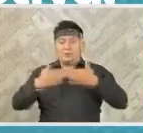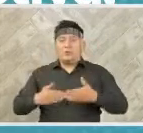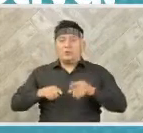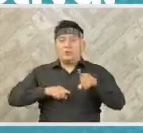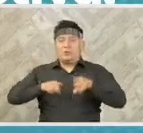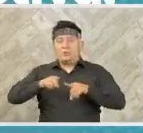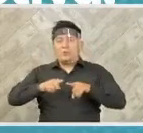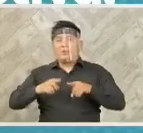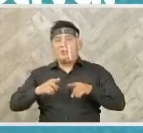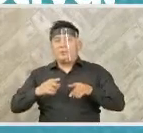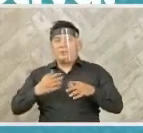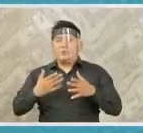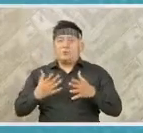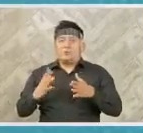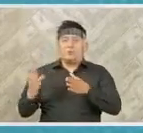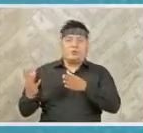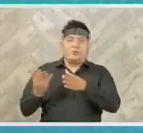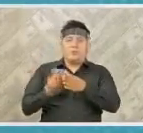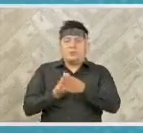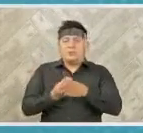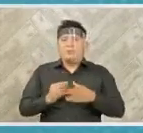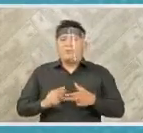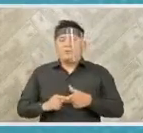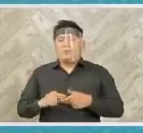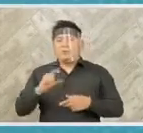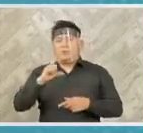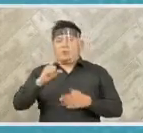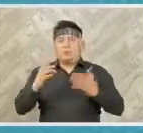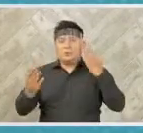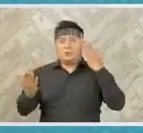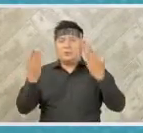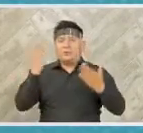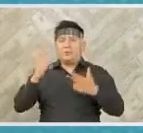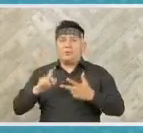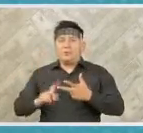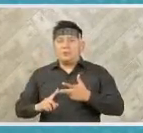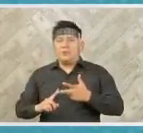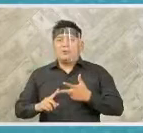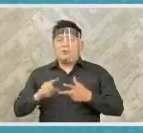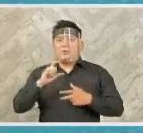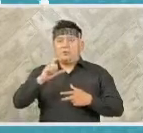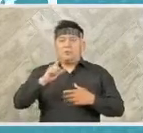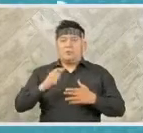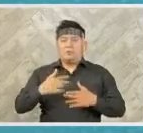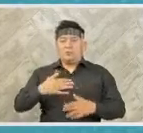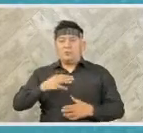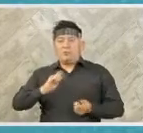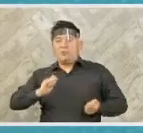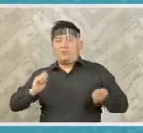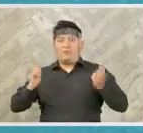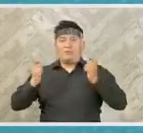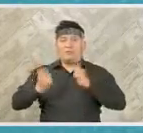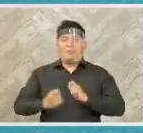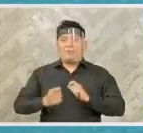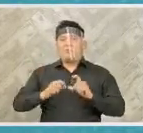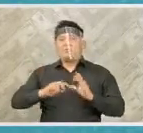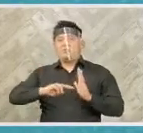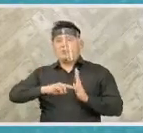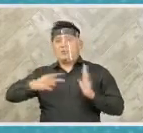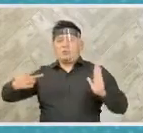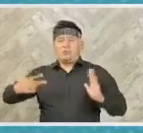Competitiva e Incluyente, Cúcuta Rural y Cúcuta Territorio de Transformación Digital.